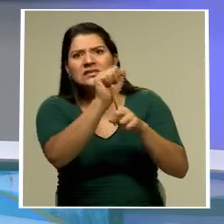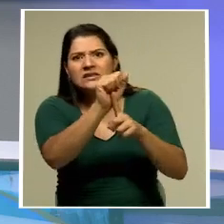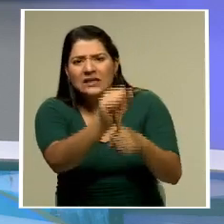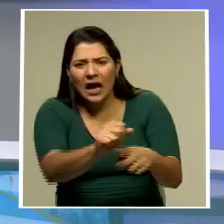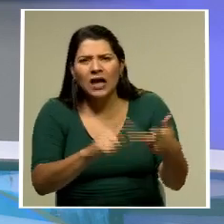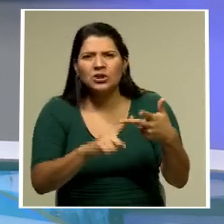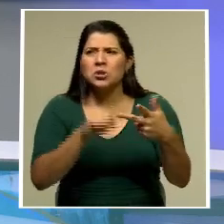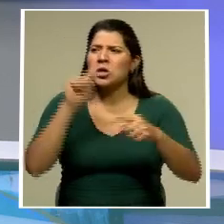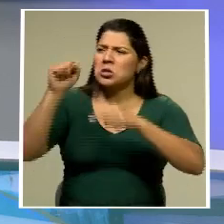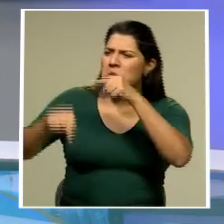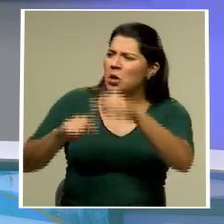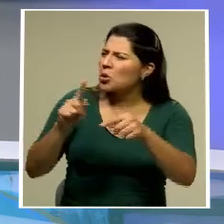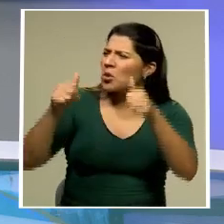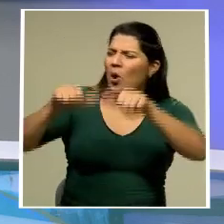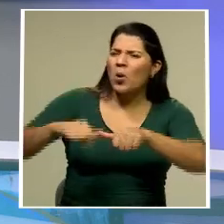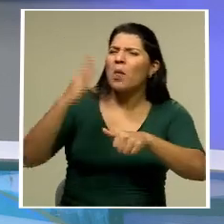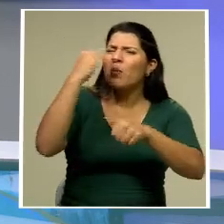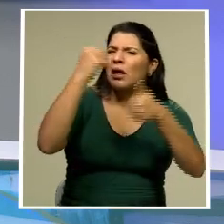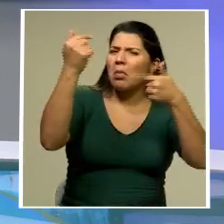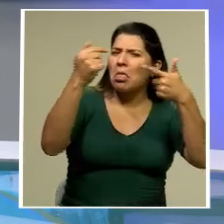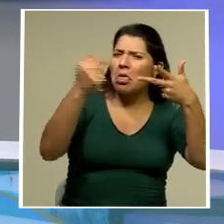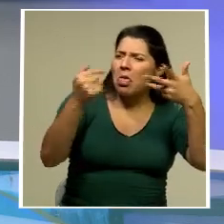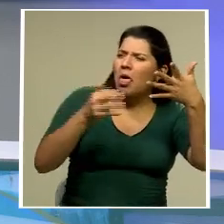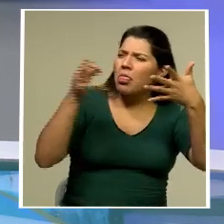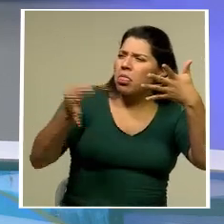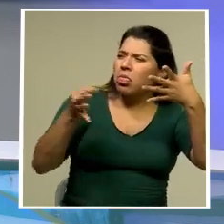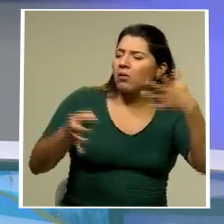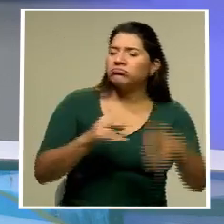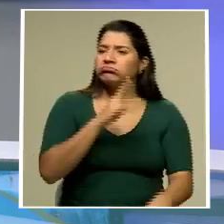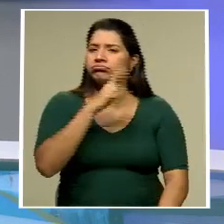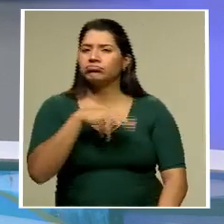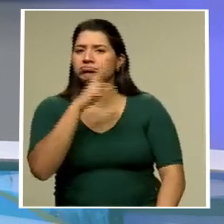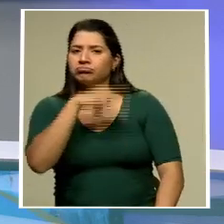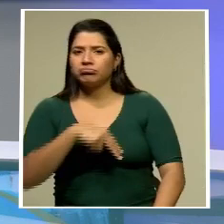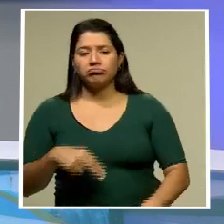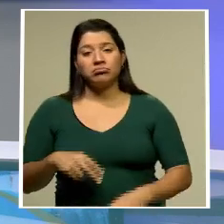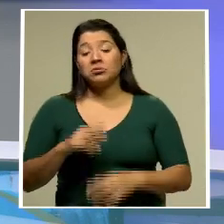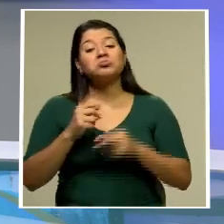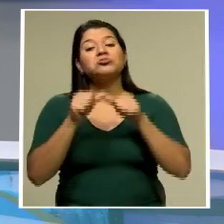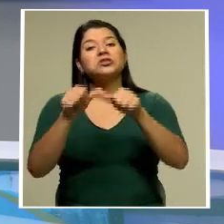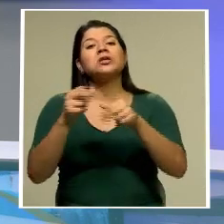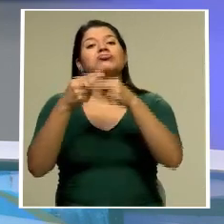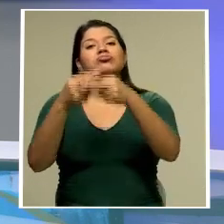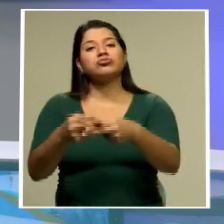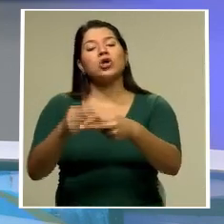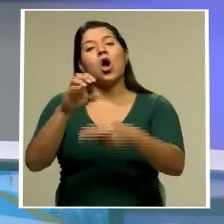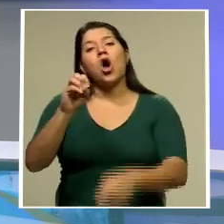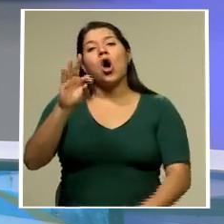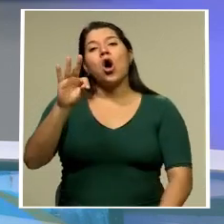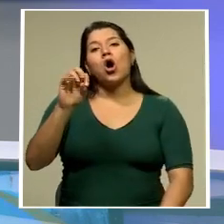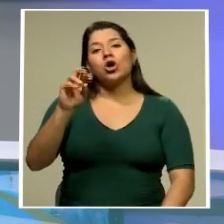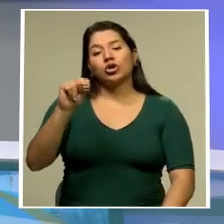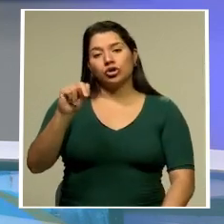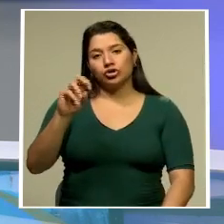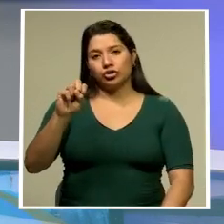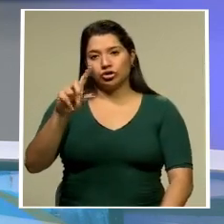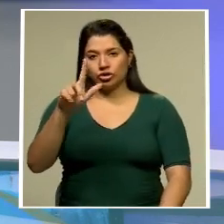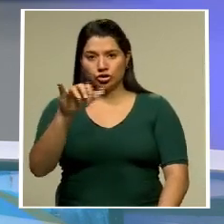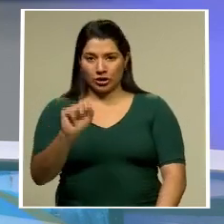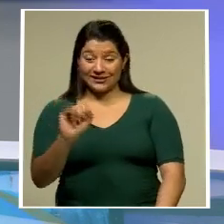del nombramiento de Otón Solís en la Organización para la Cooperación y el Desarrollo Económico,